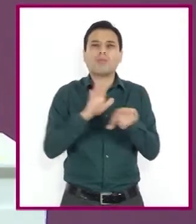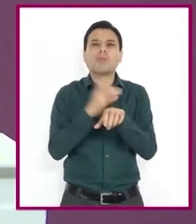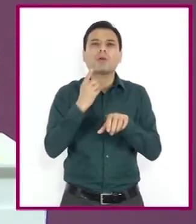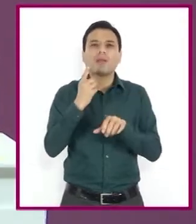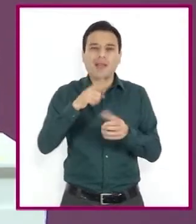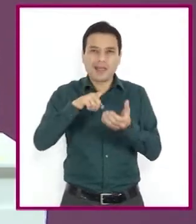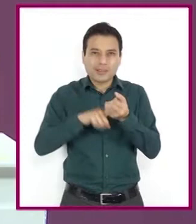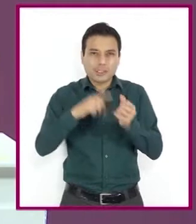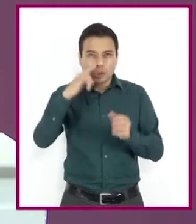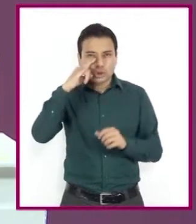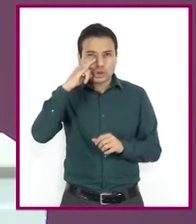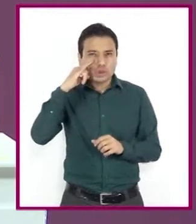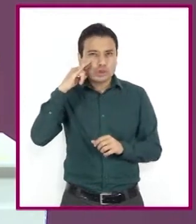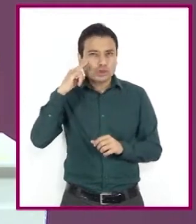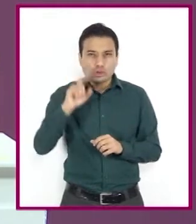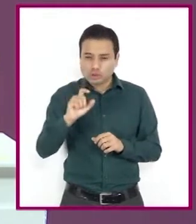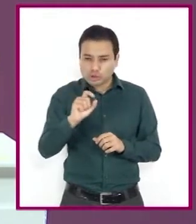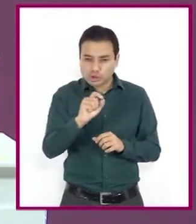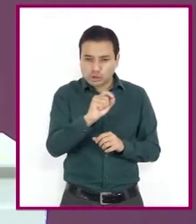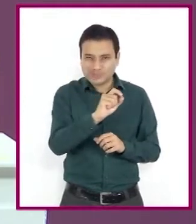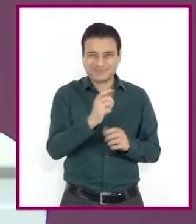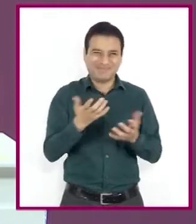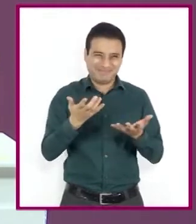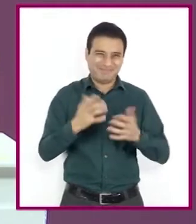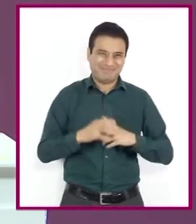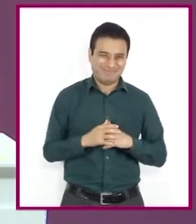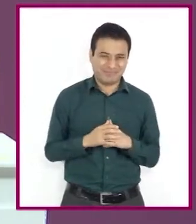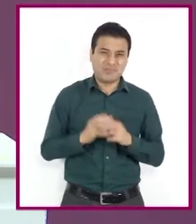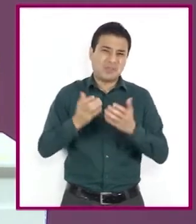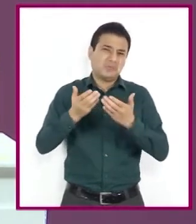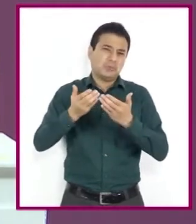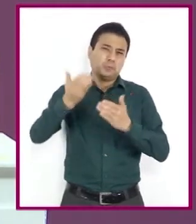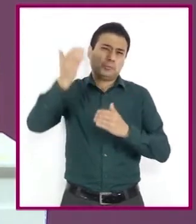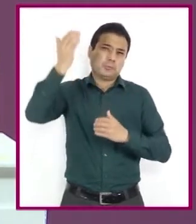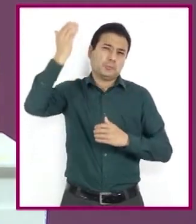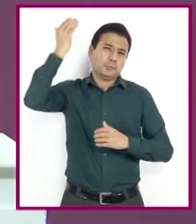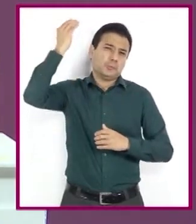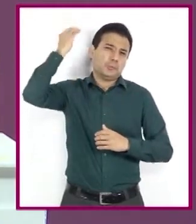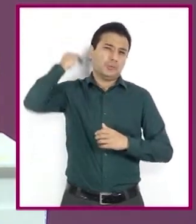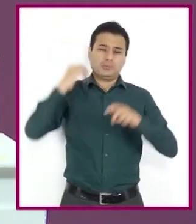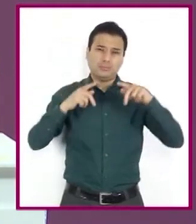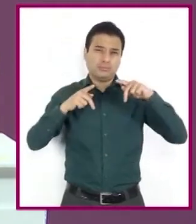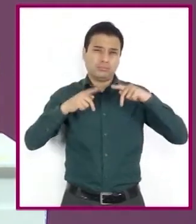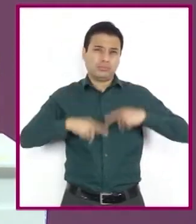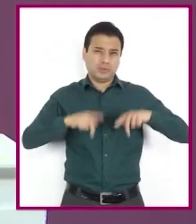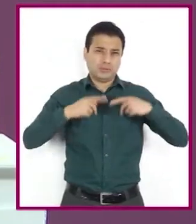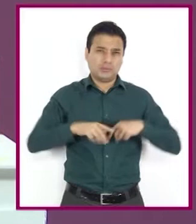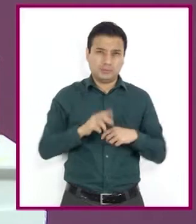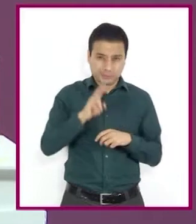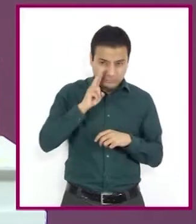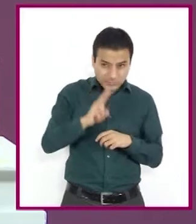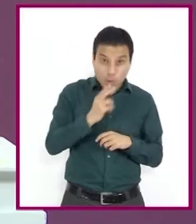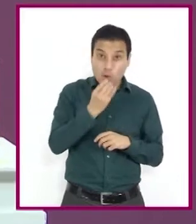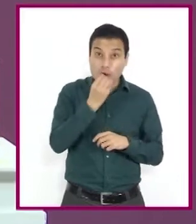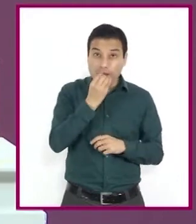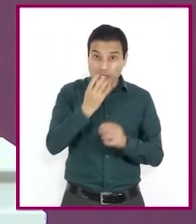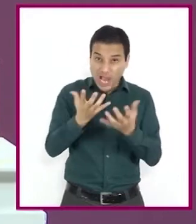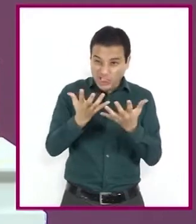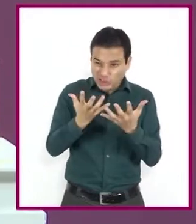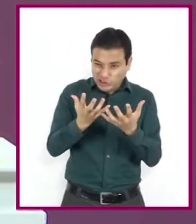tiempo. Desde la prehistoria, los seres humanos se percataron de la descomposición de los